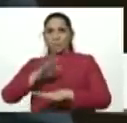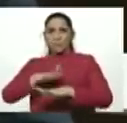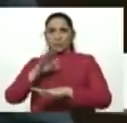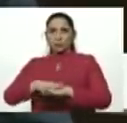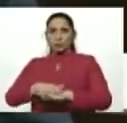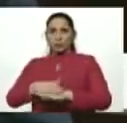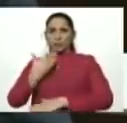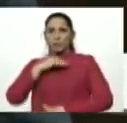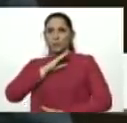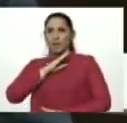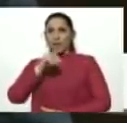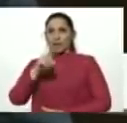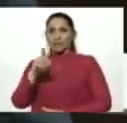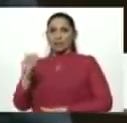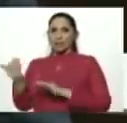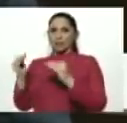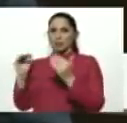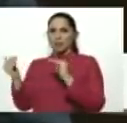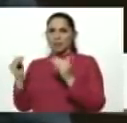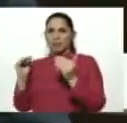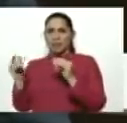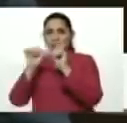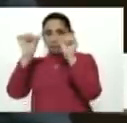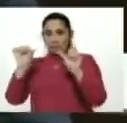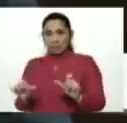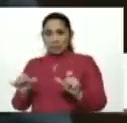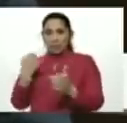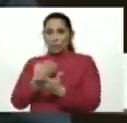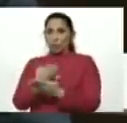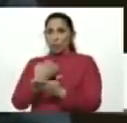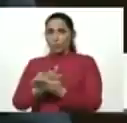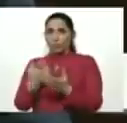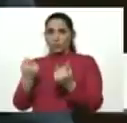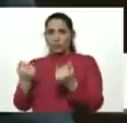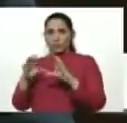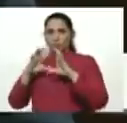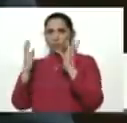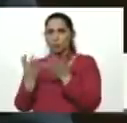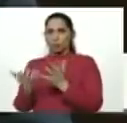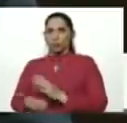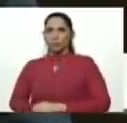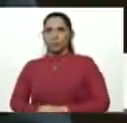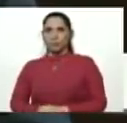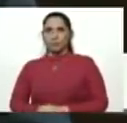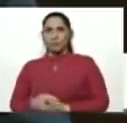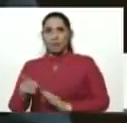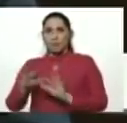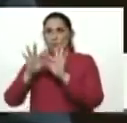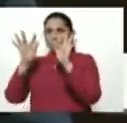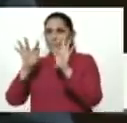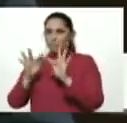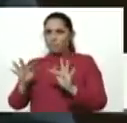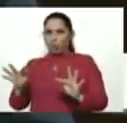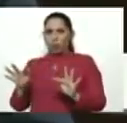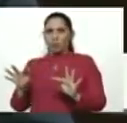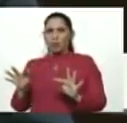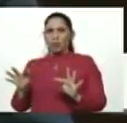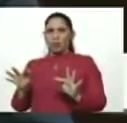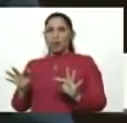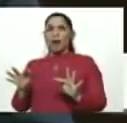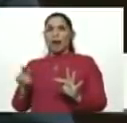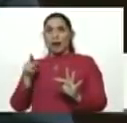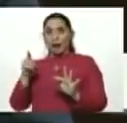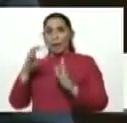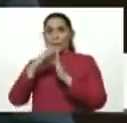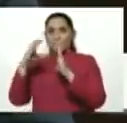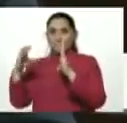pandemia y la estabilidad del sistema económico y financiero del mundo. Es un mecanismo virtuoso. La